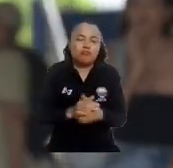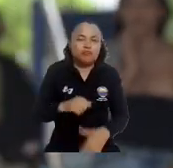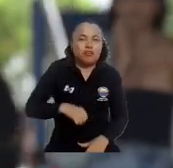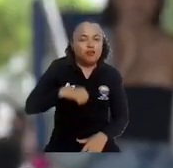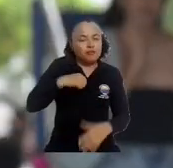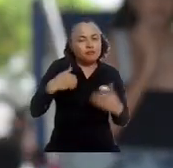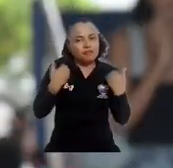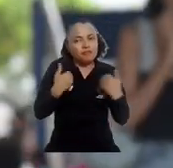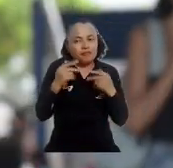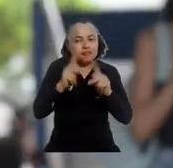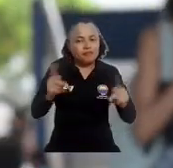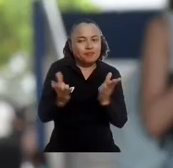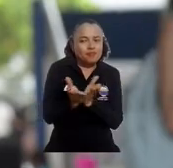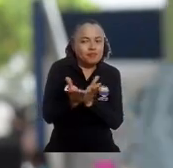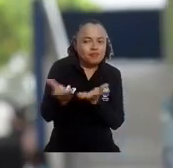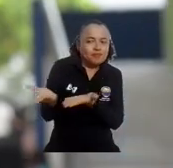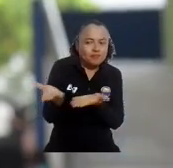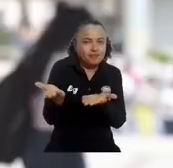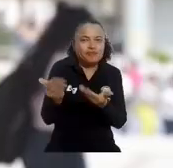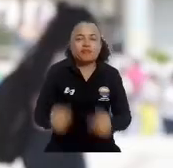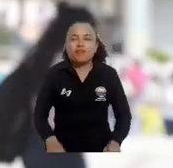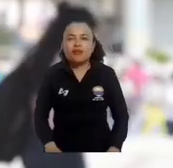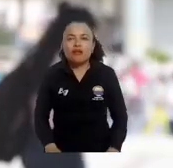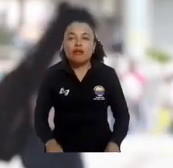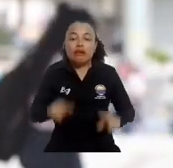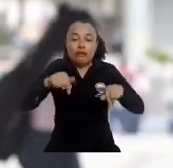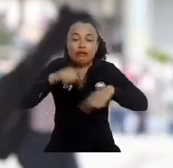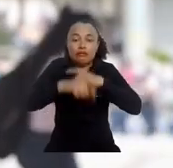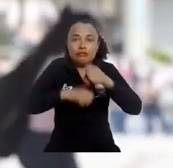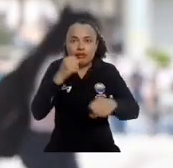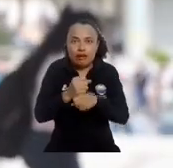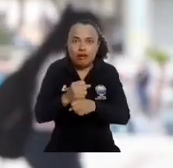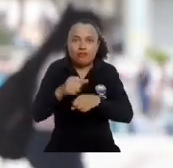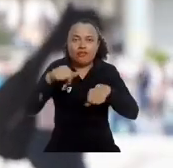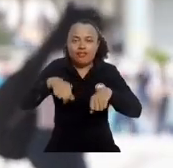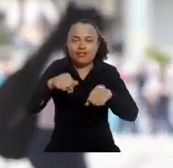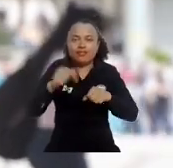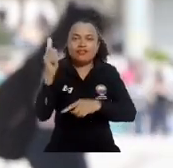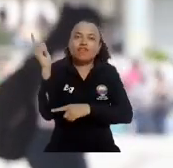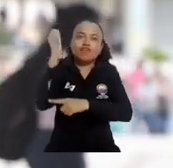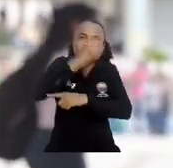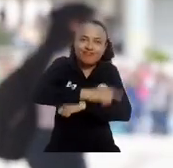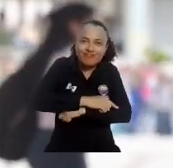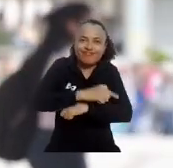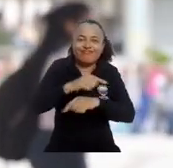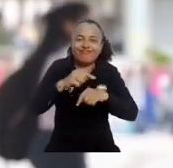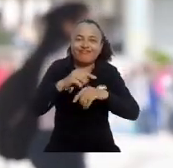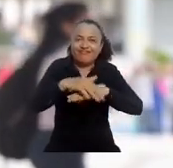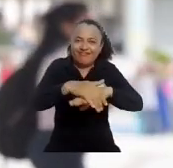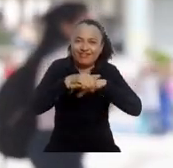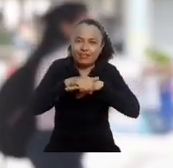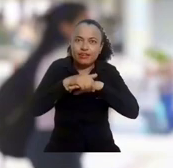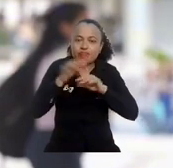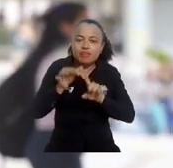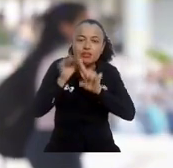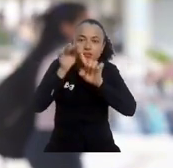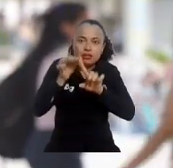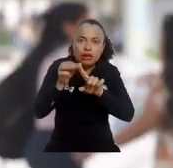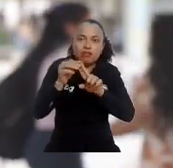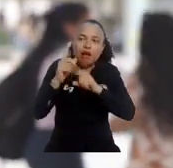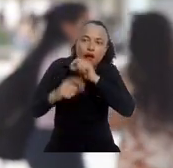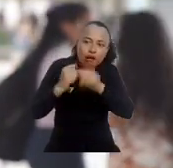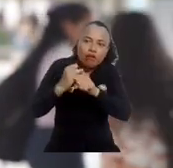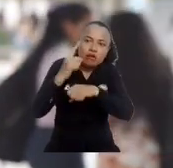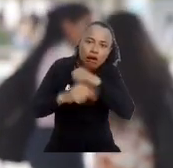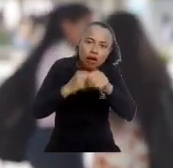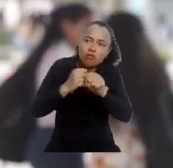No, pues contenta y orgullosa de mis estudiantes. Este año, este semestre, esta versión del English Day me pareció excelente.